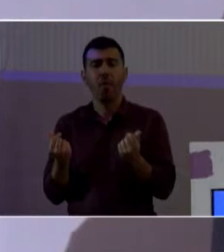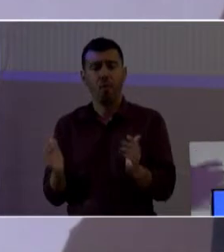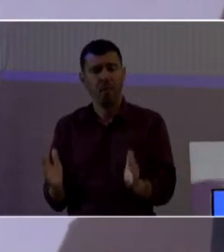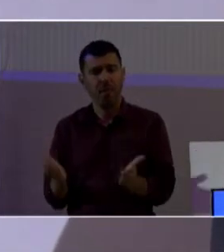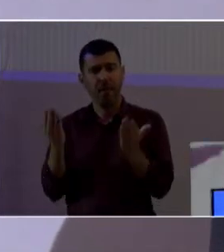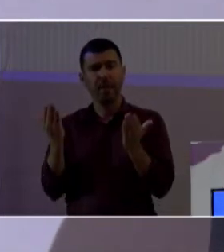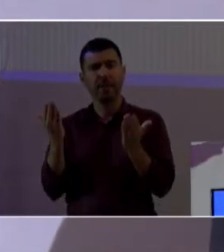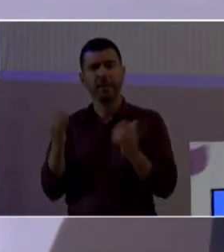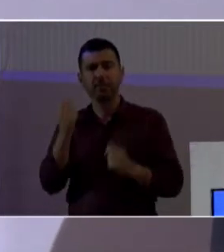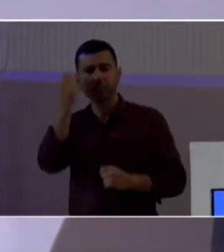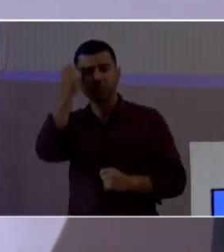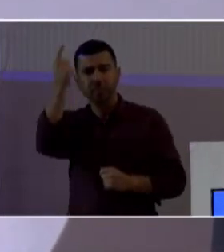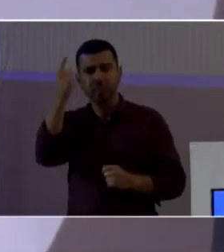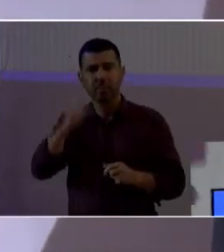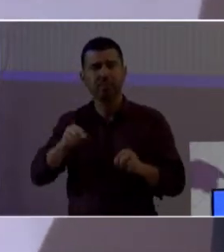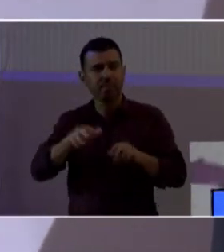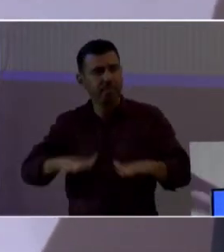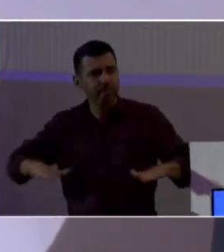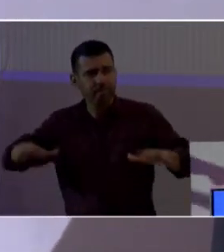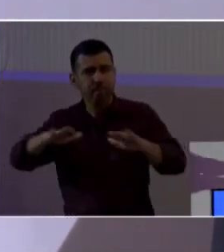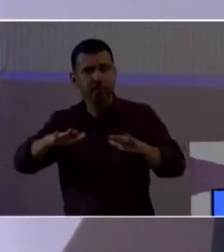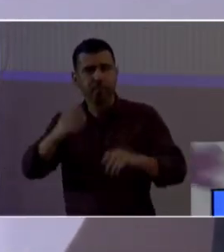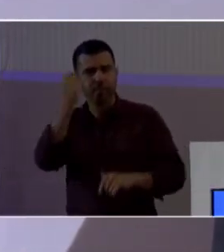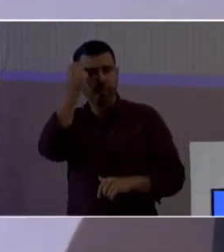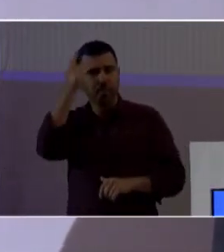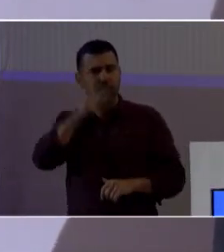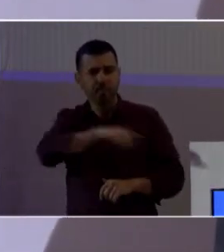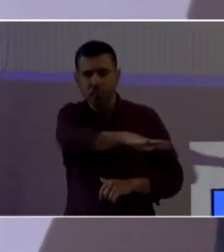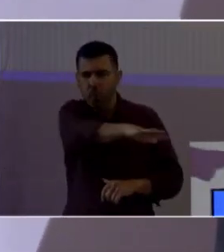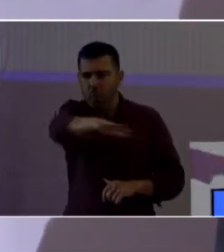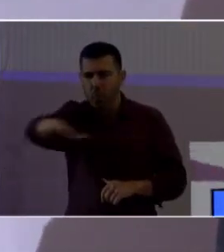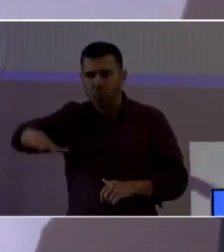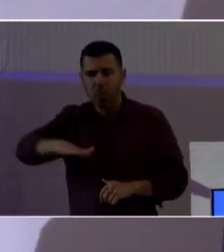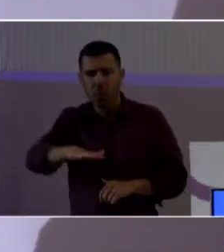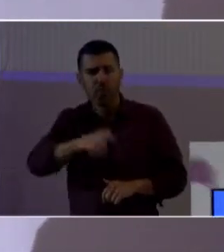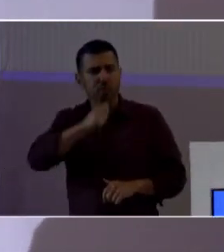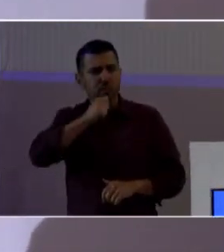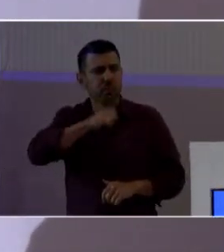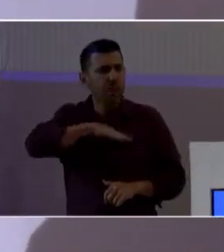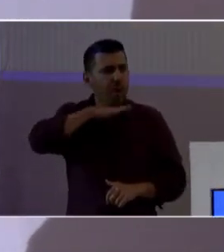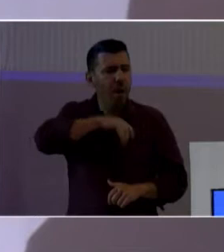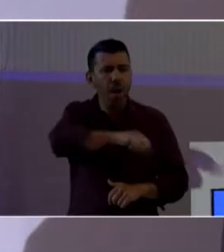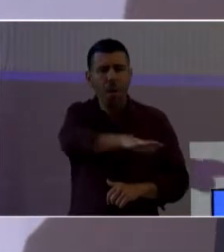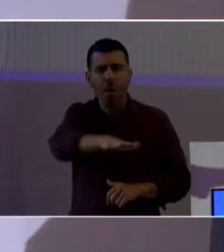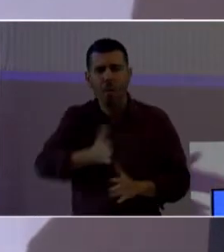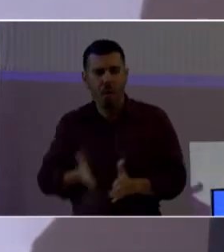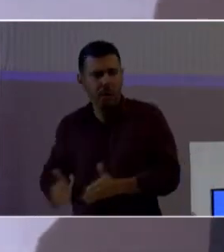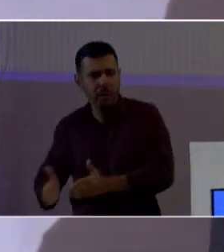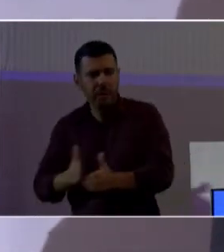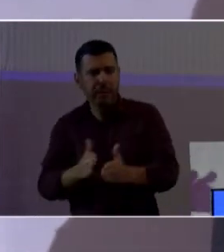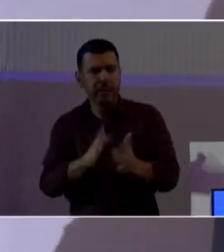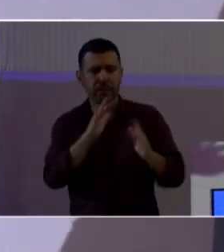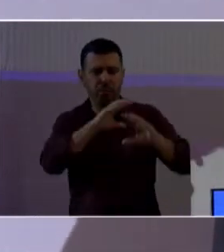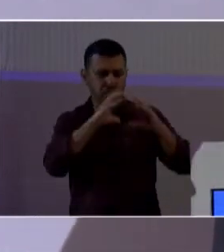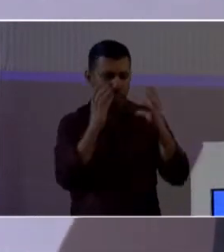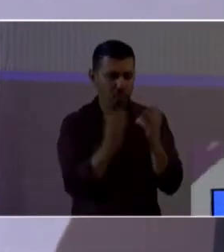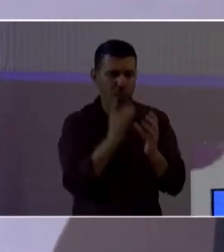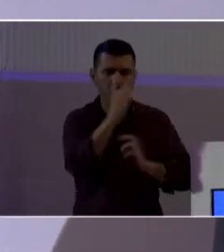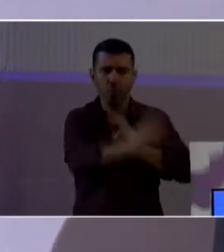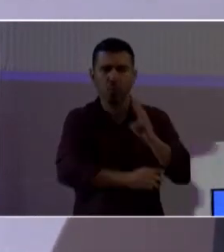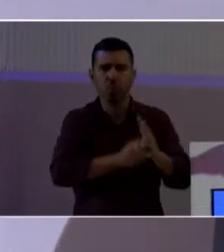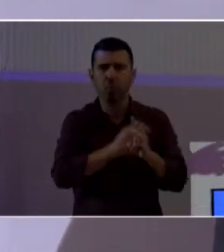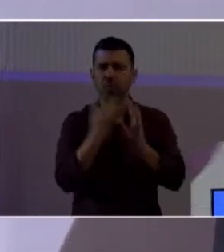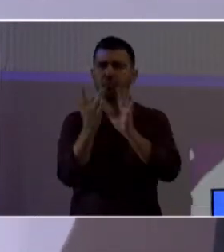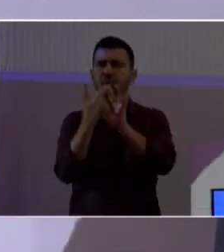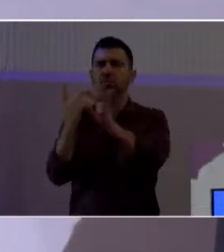nuestro territorio, nuestra geografía, nuestro potencial económico, nuestras aguas, nuestra conectividad con el mundo, porque estamos